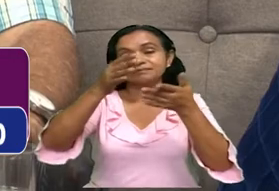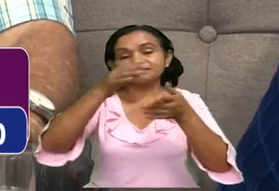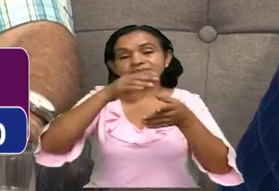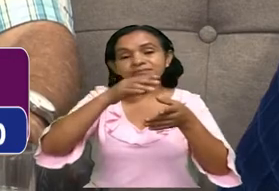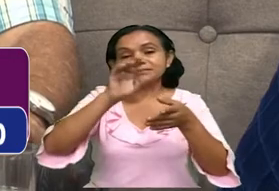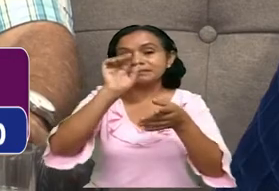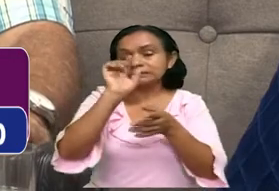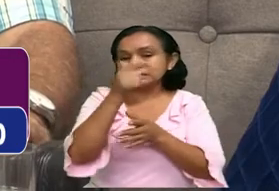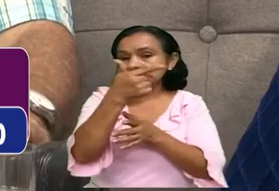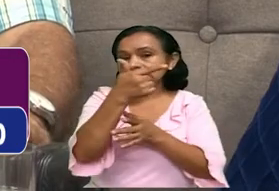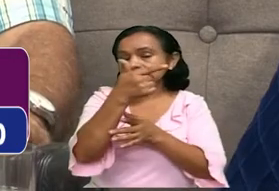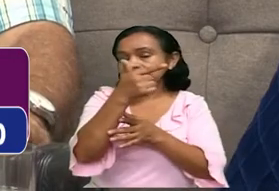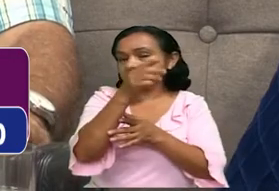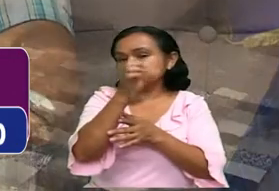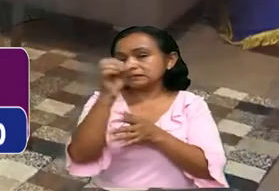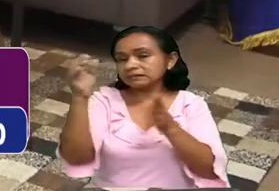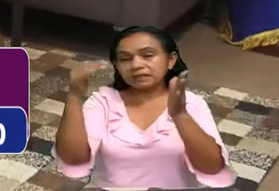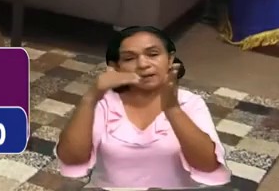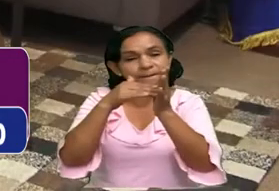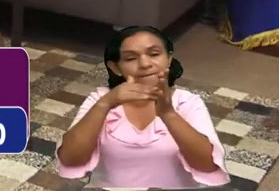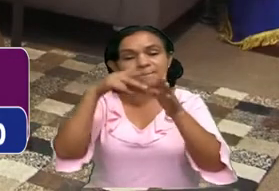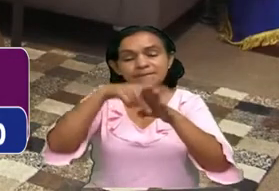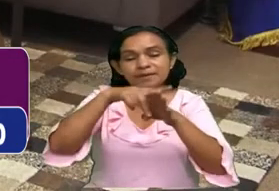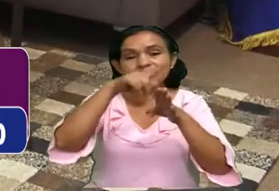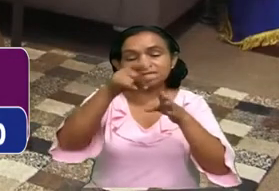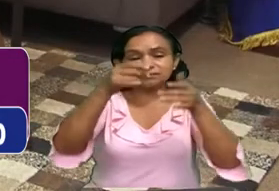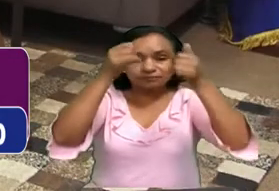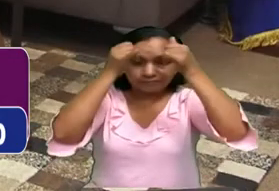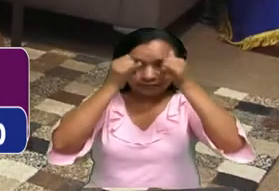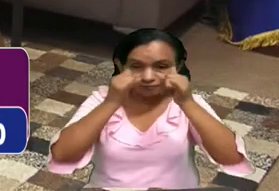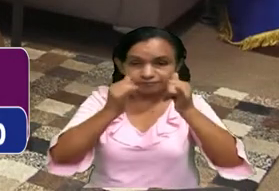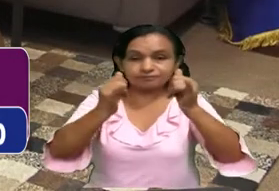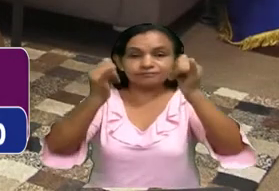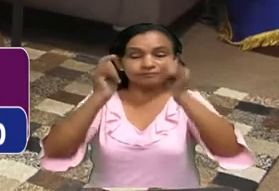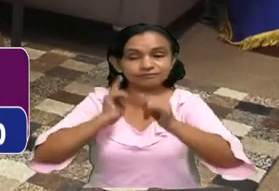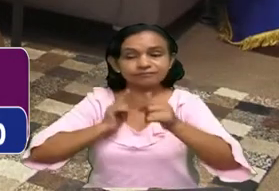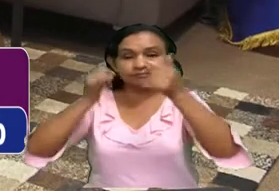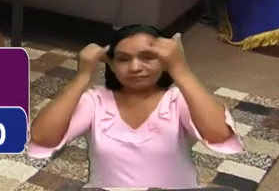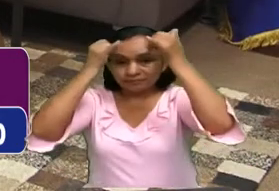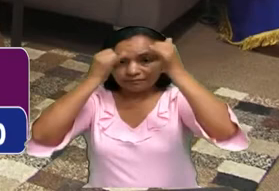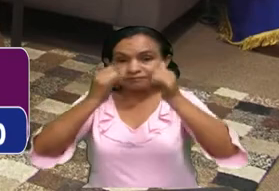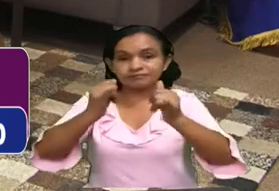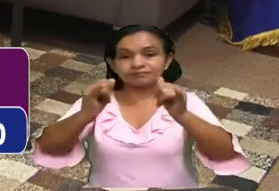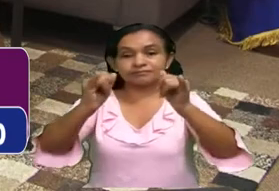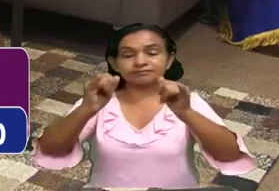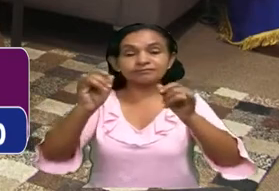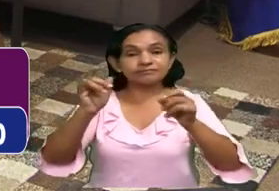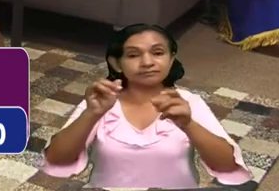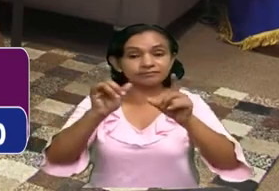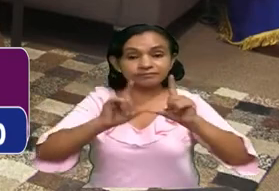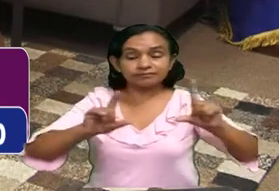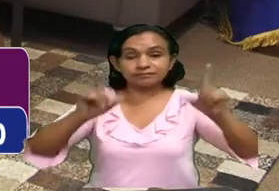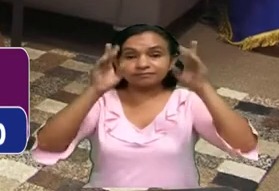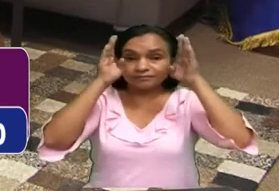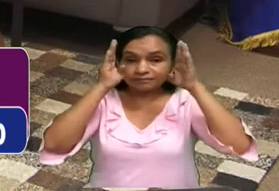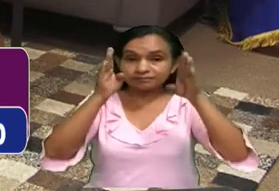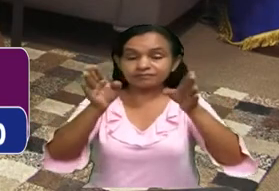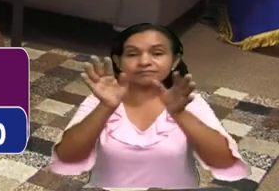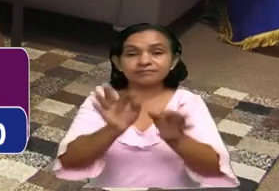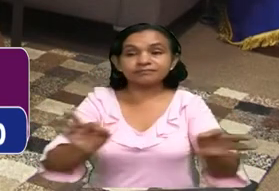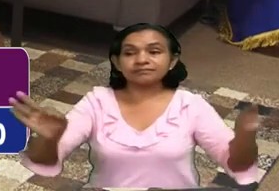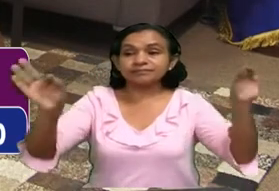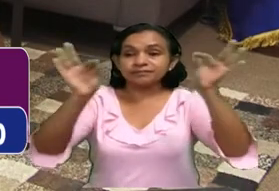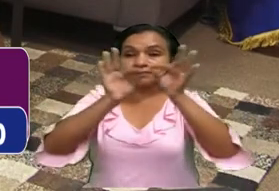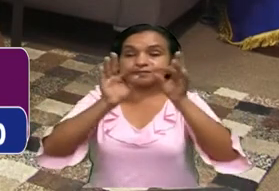170 mil fincas en Nicaragua destinadas a la ganadería. Eso significa que el área de cobertura, que es muy importante en nuestro